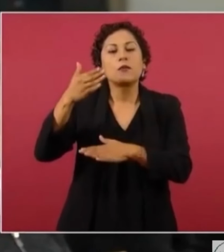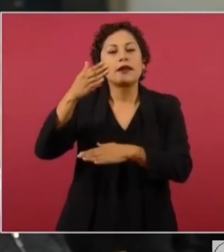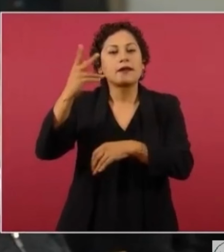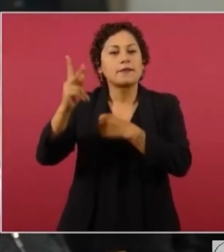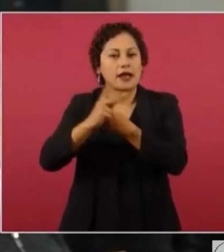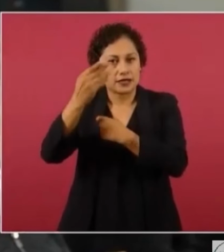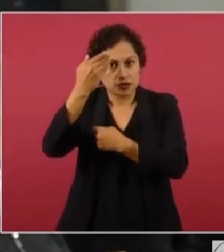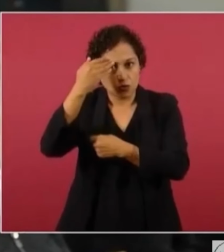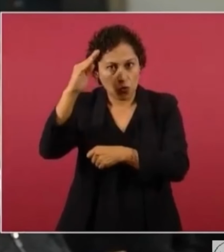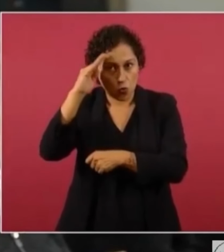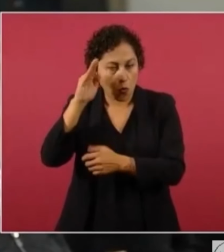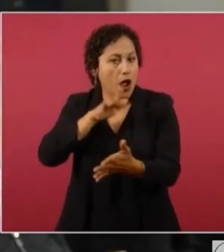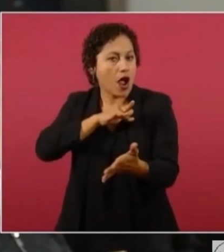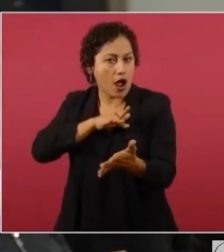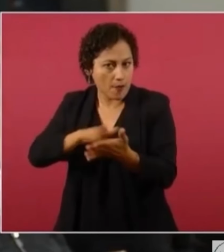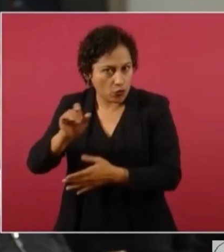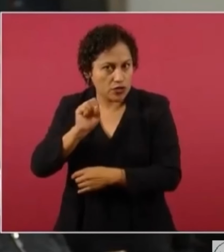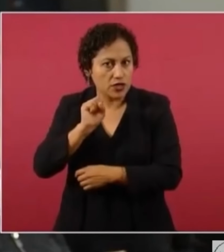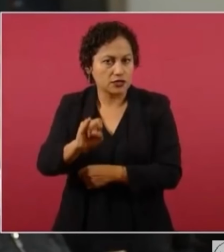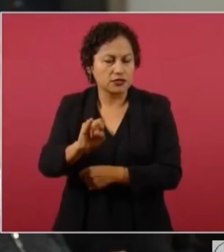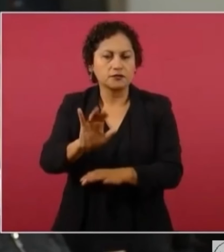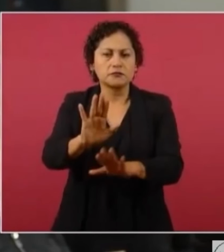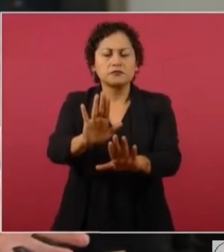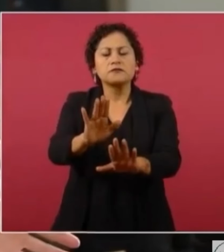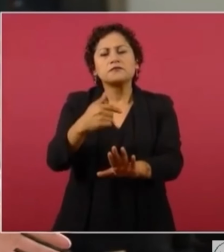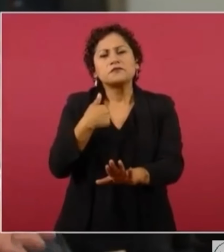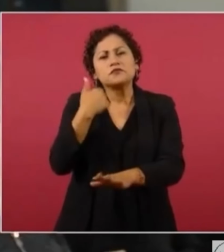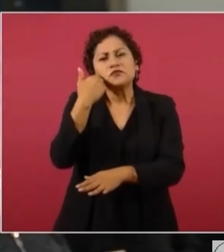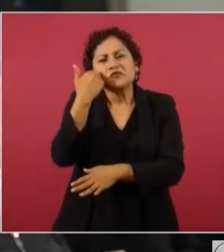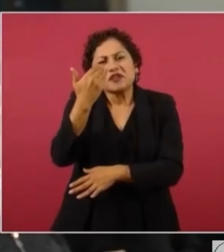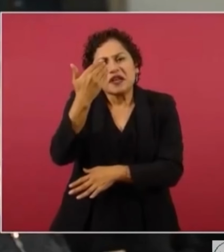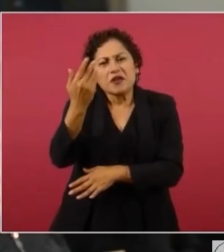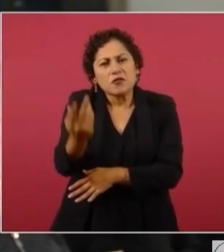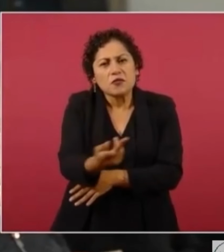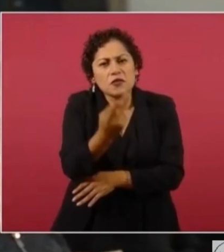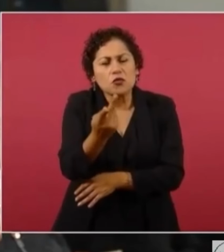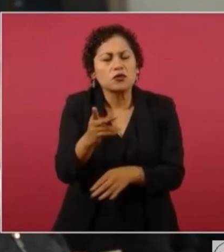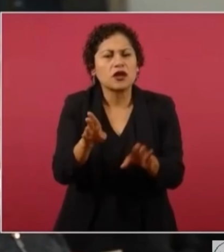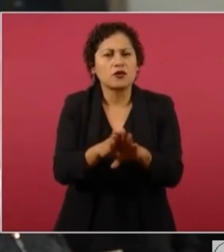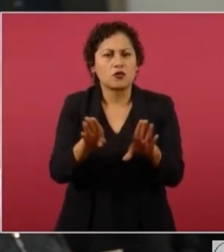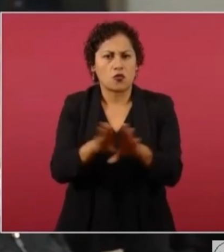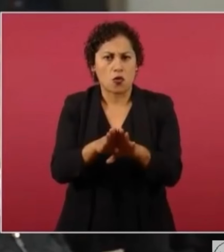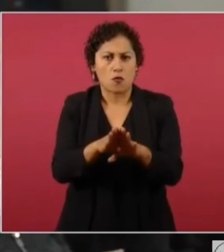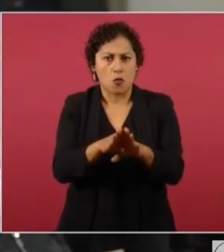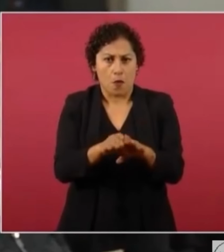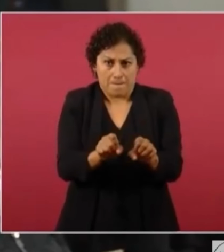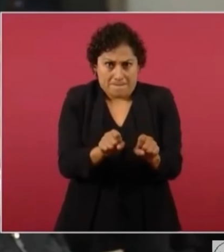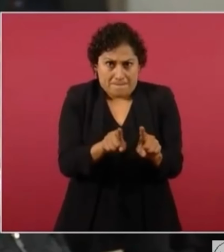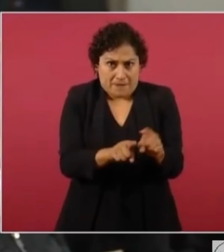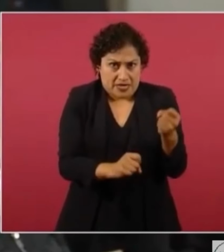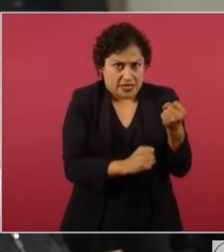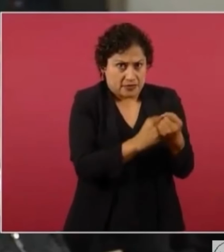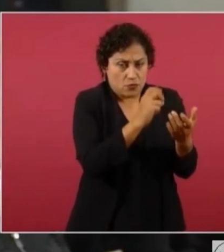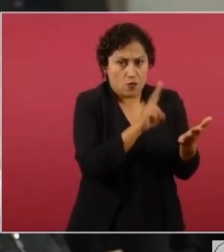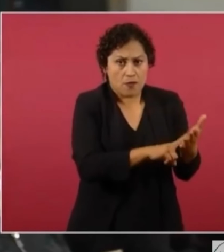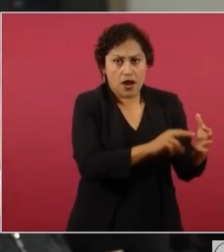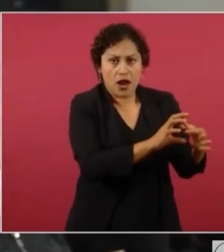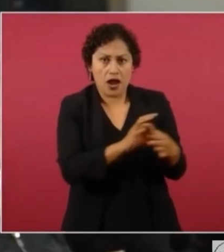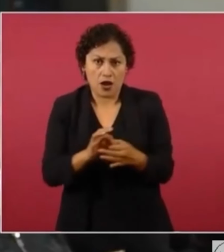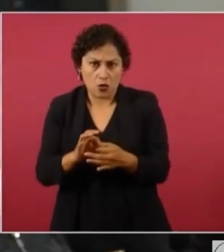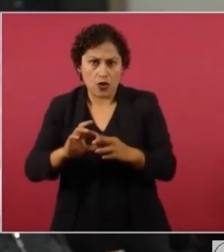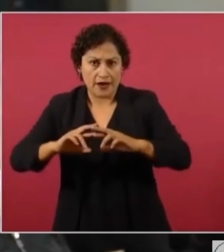apoyo. Y la cuestión es, en primer lugar, ¿qué diferencia, pese a que se mantengan los mismos principios, su política exterior de la de gobiernos exteriores? Y,